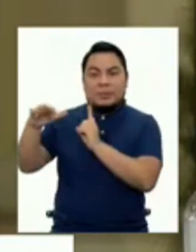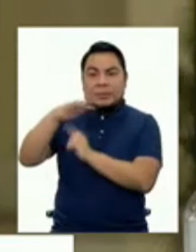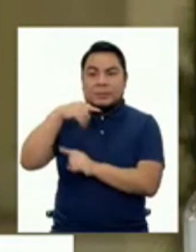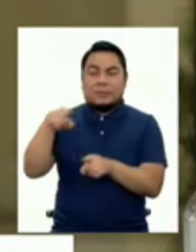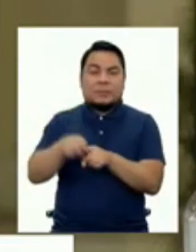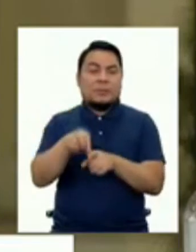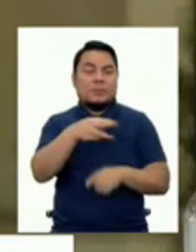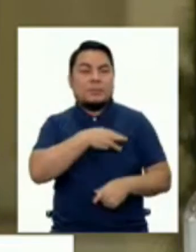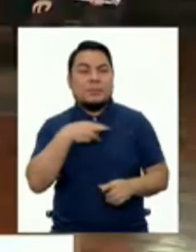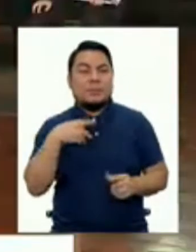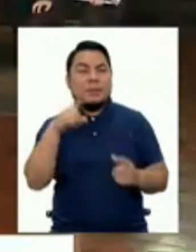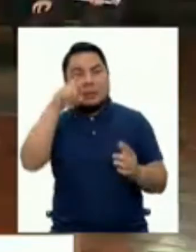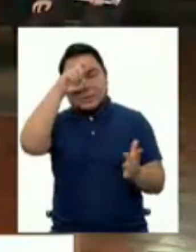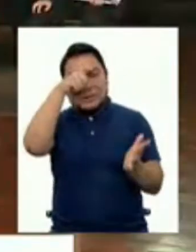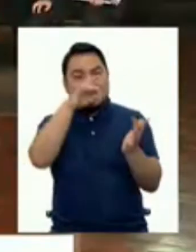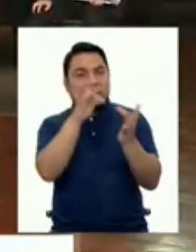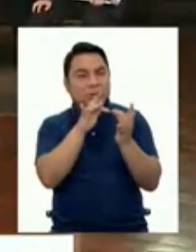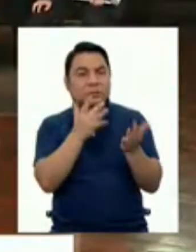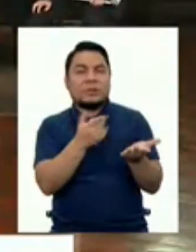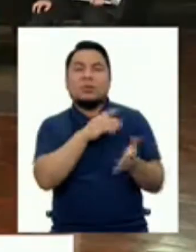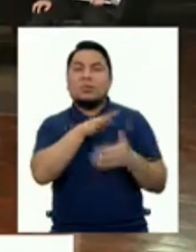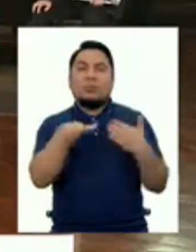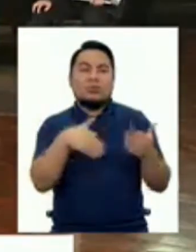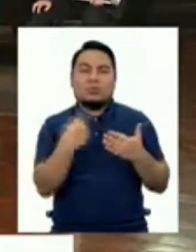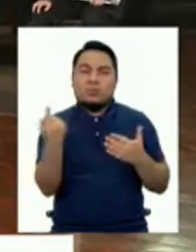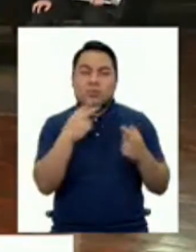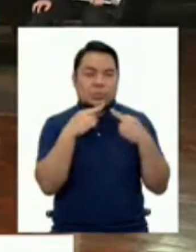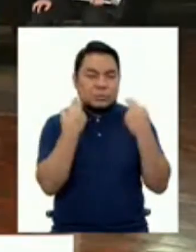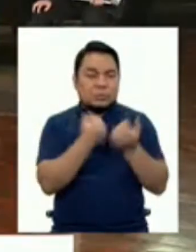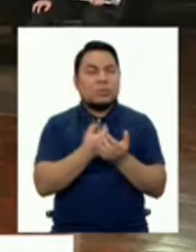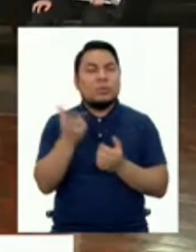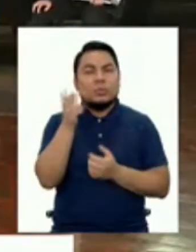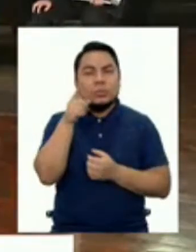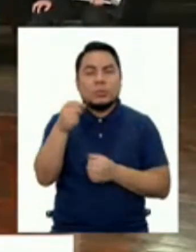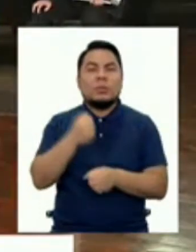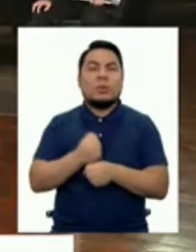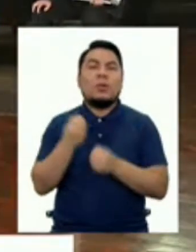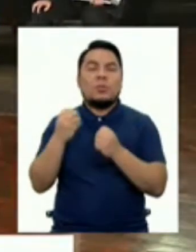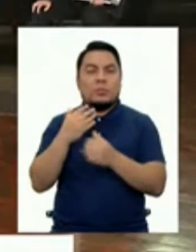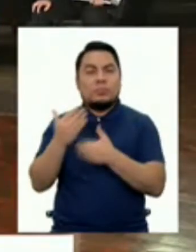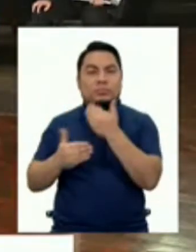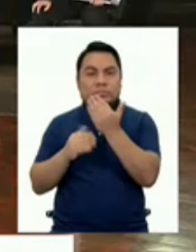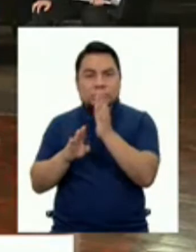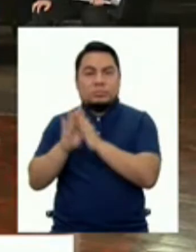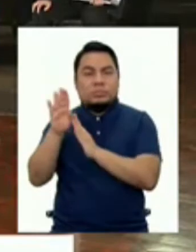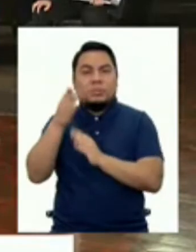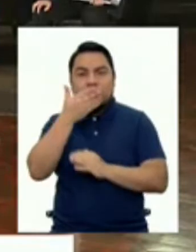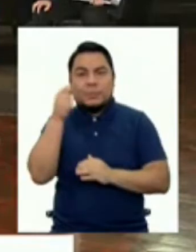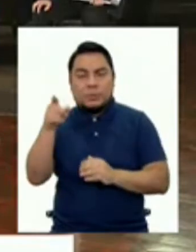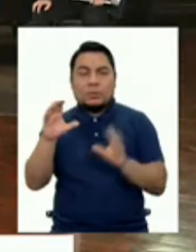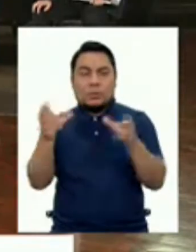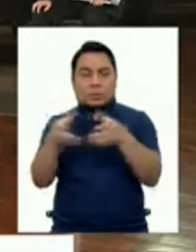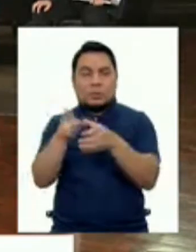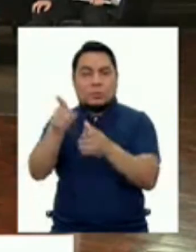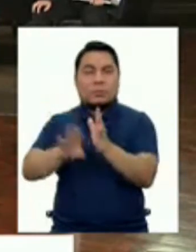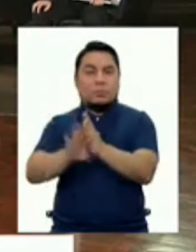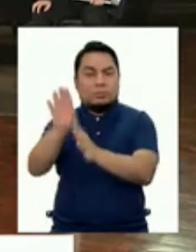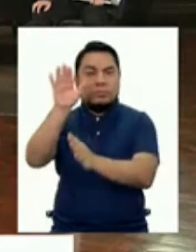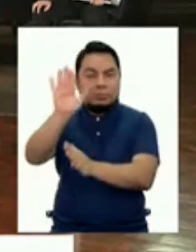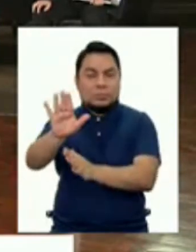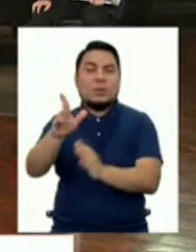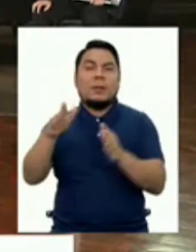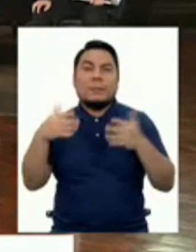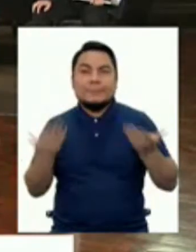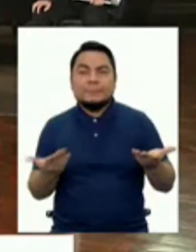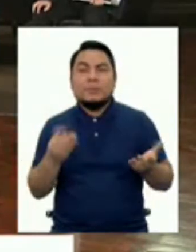con la ministra de Energía y Minas, justo escuchando todos los esfuerzos que también pueden hacer como sector productivo